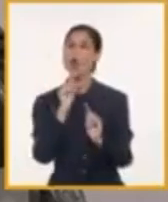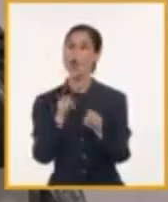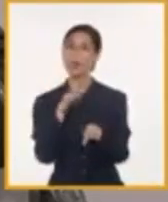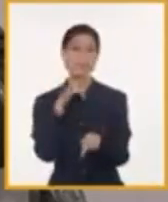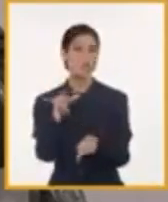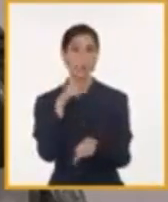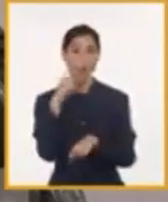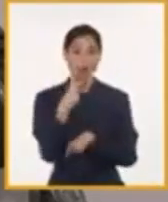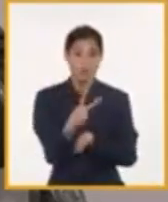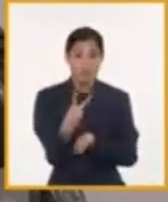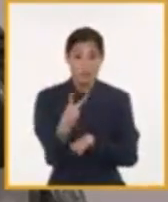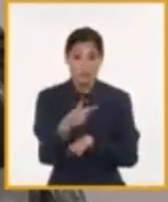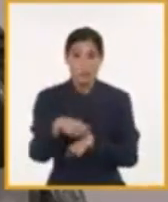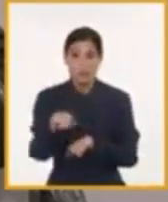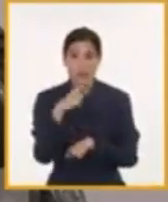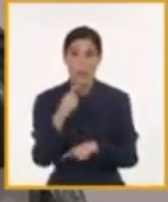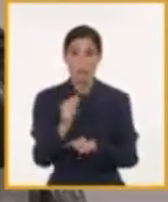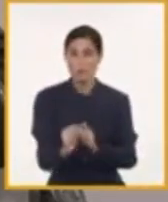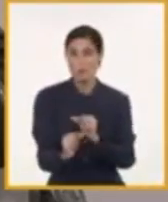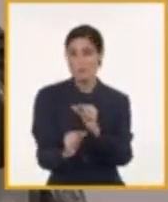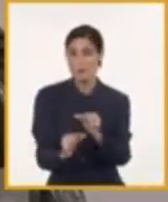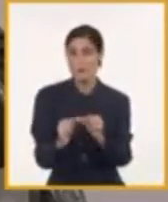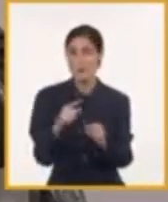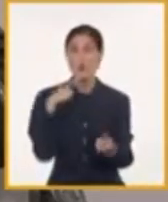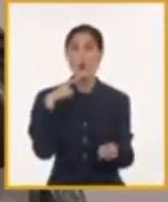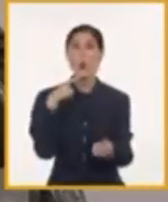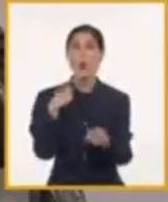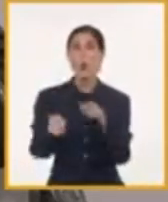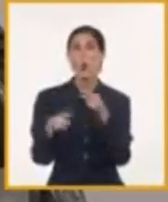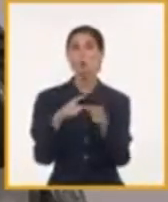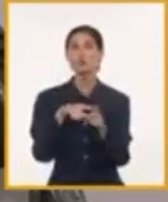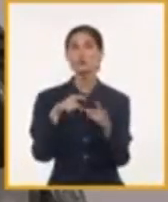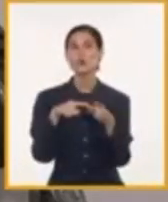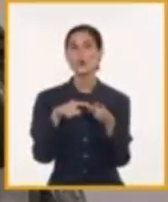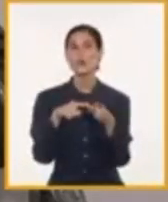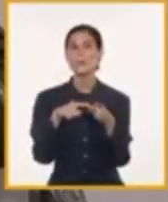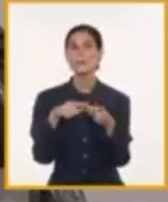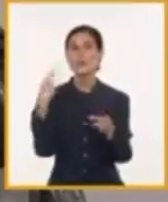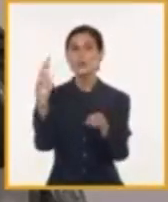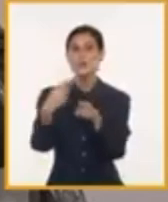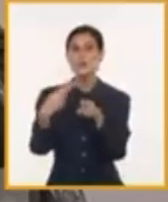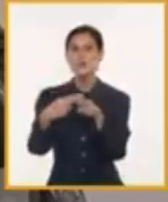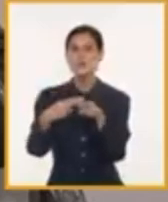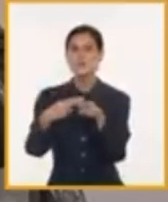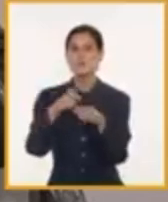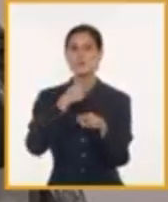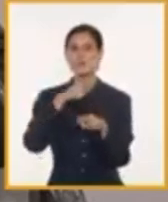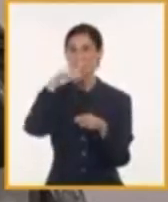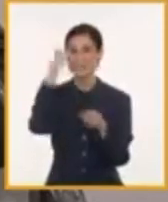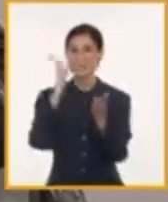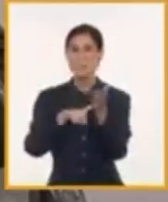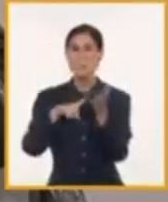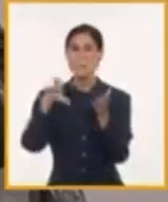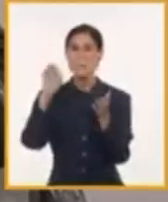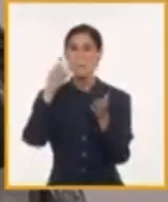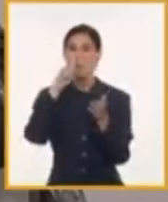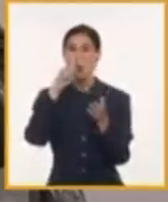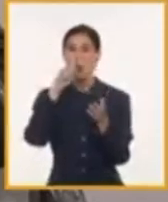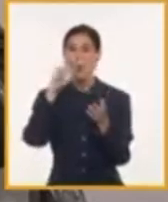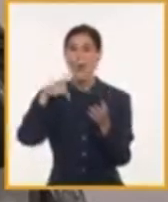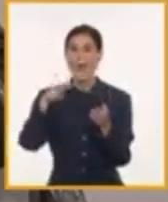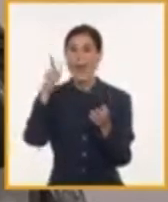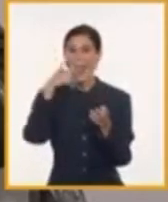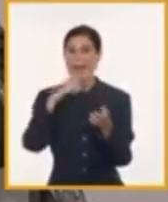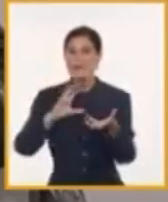marinizarla. Estamos hablando de los cultivos de esponjas marinas, del alga marina, de otros moluscos marinos